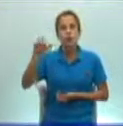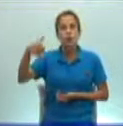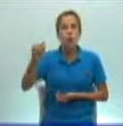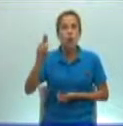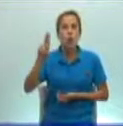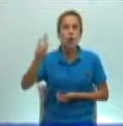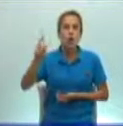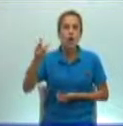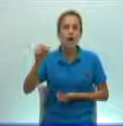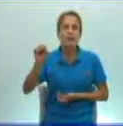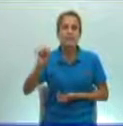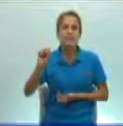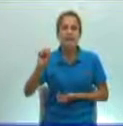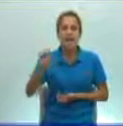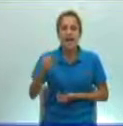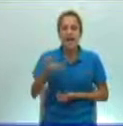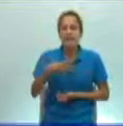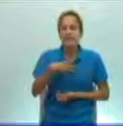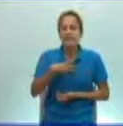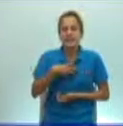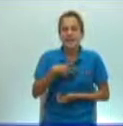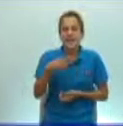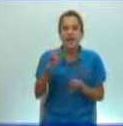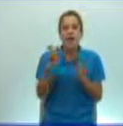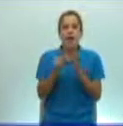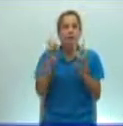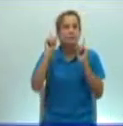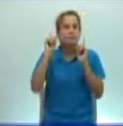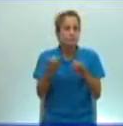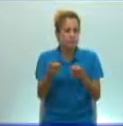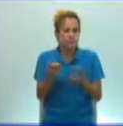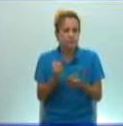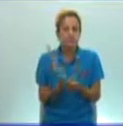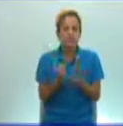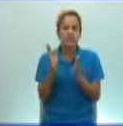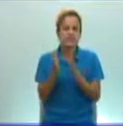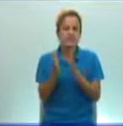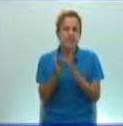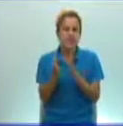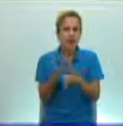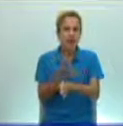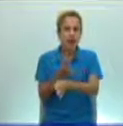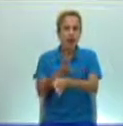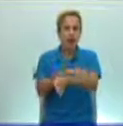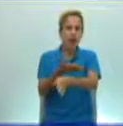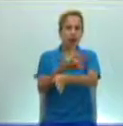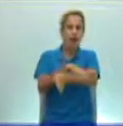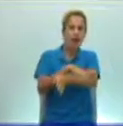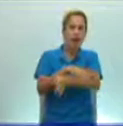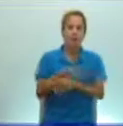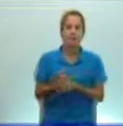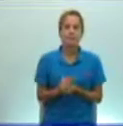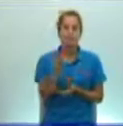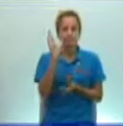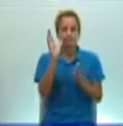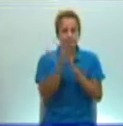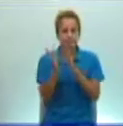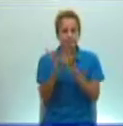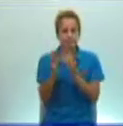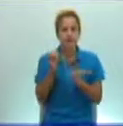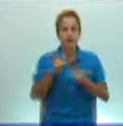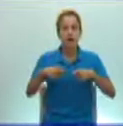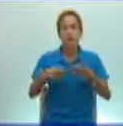la antepenúltima sílaba y siempre llevan tilde. Les daré un breve tiempo para que